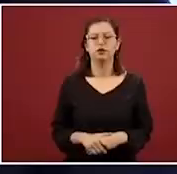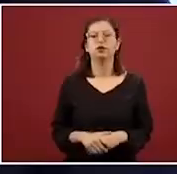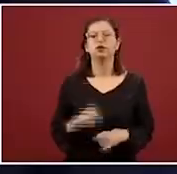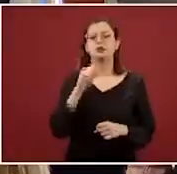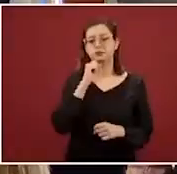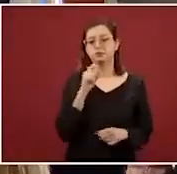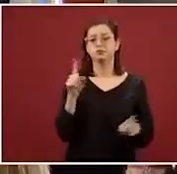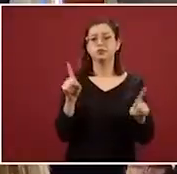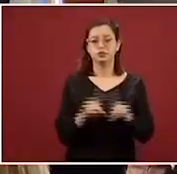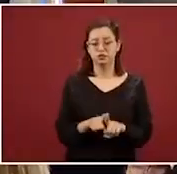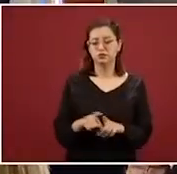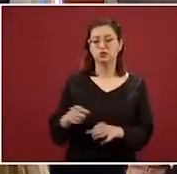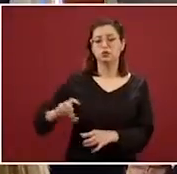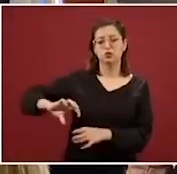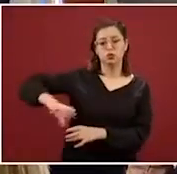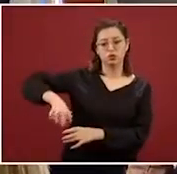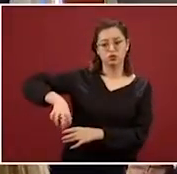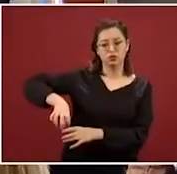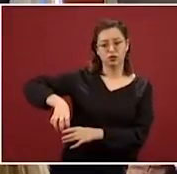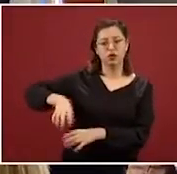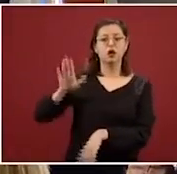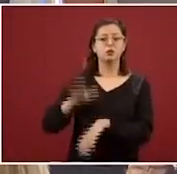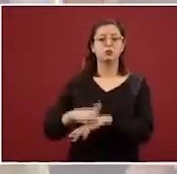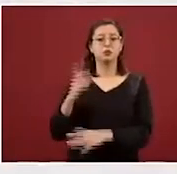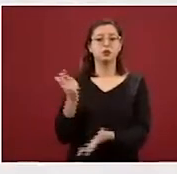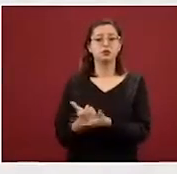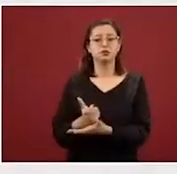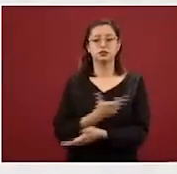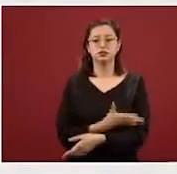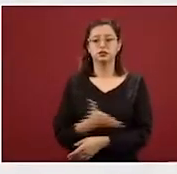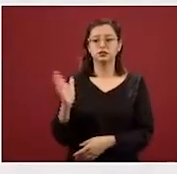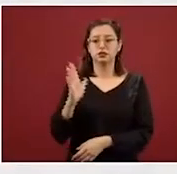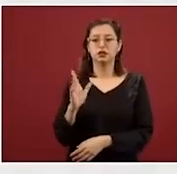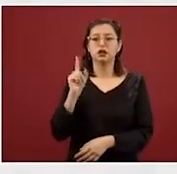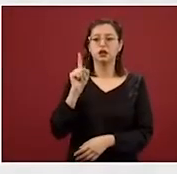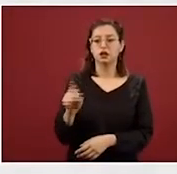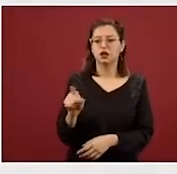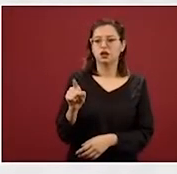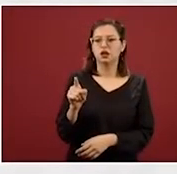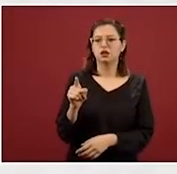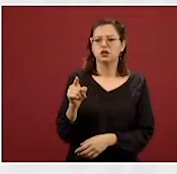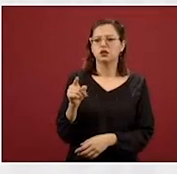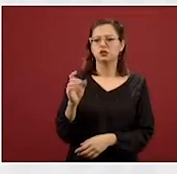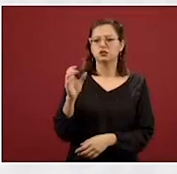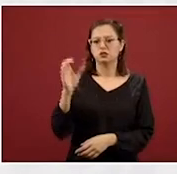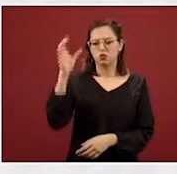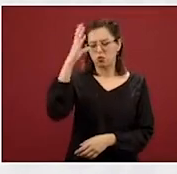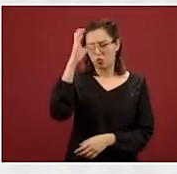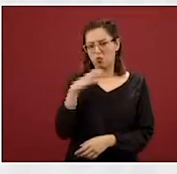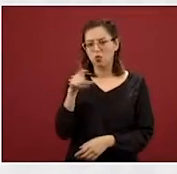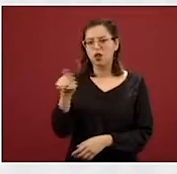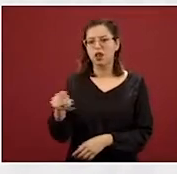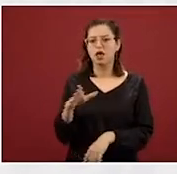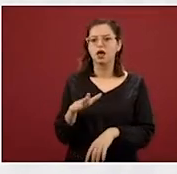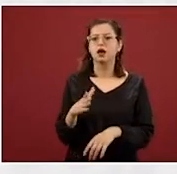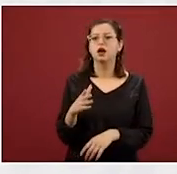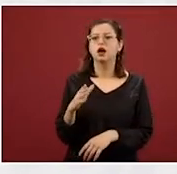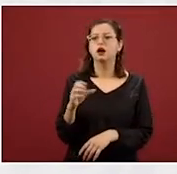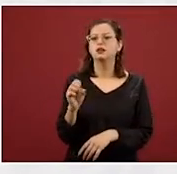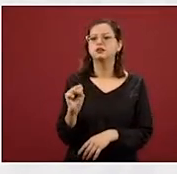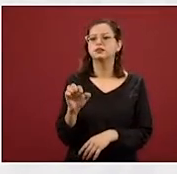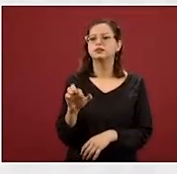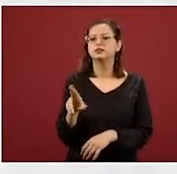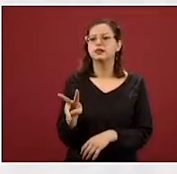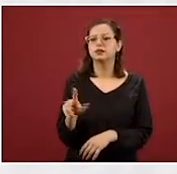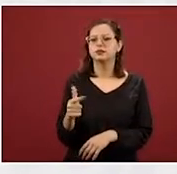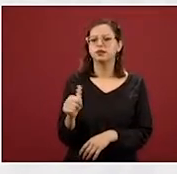también para cilindros, el más caro, Servigas de Guadiana, en Francisco y Madero, Coahuila, un precio al público